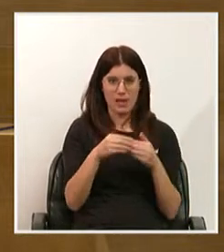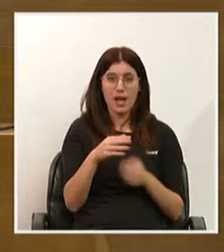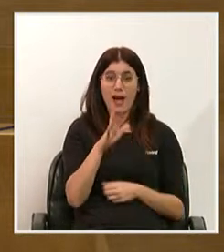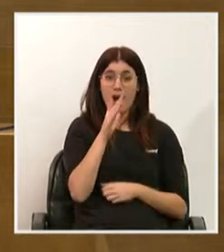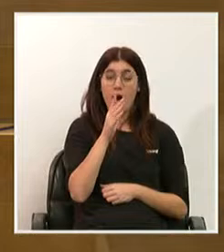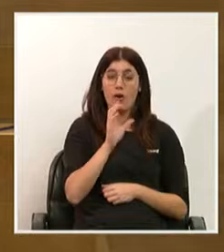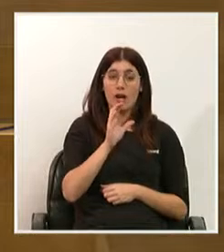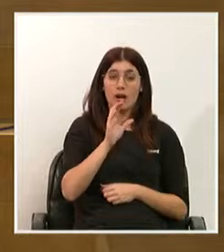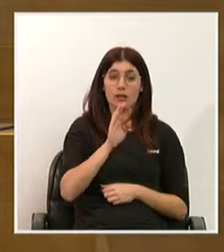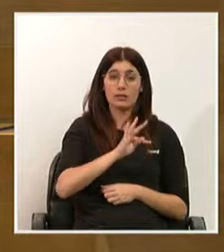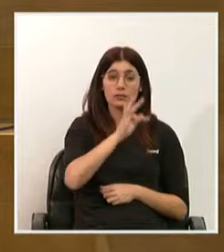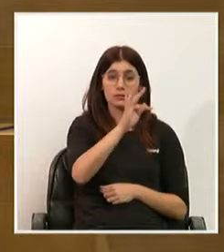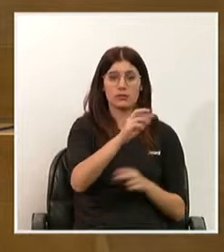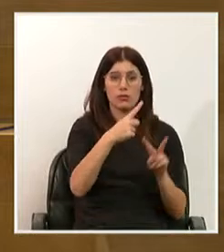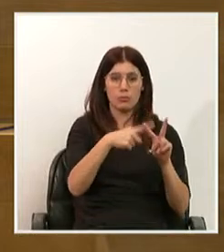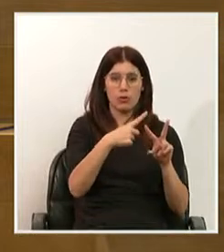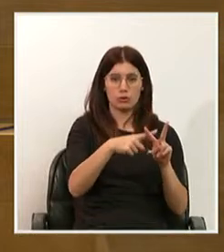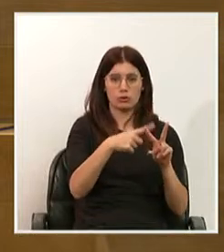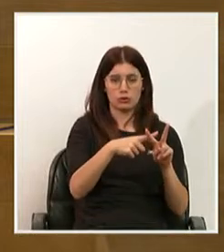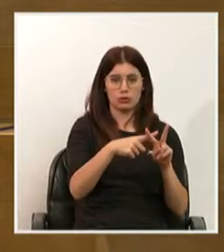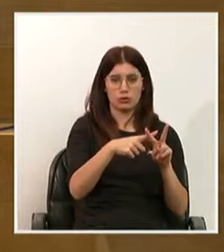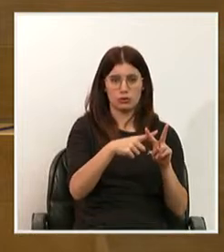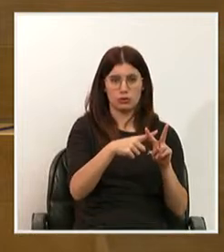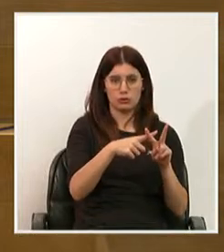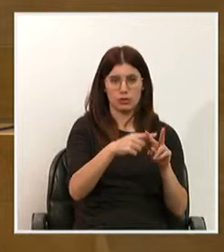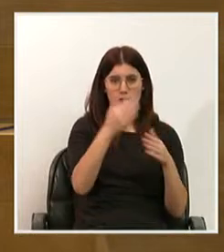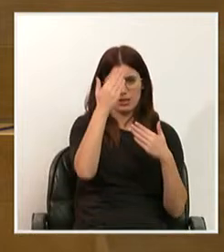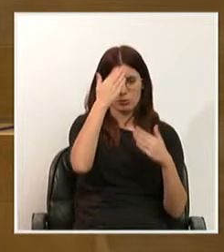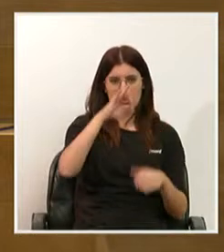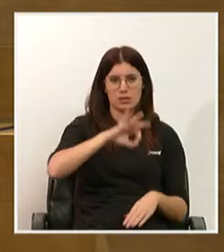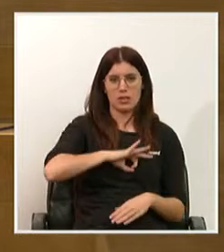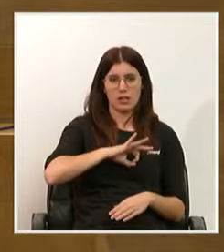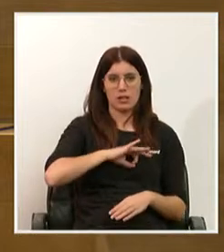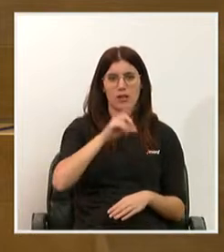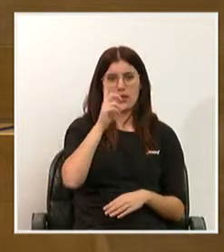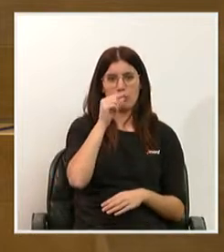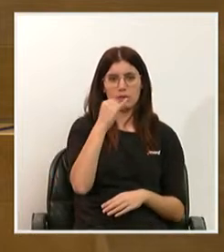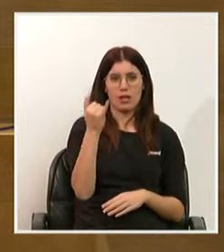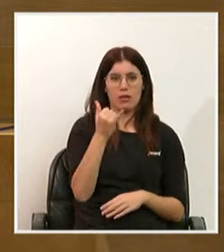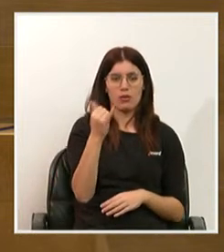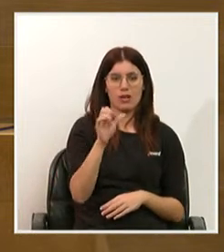por el grupo parlamentario vox cortes valencianas el ilustre diputado Jesús